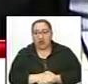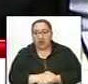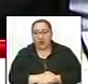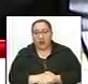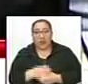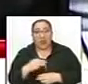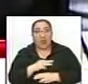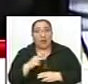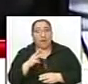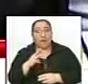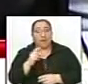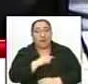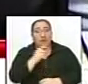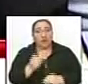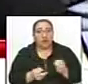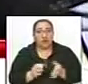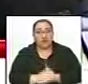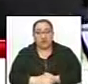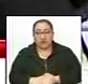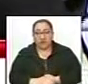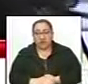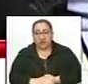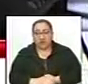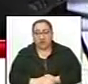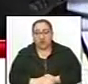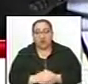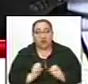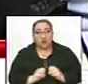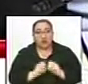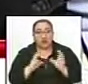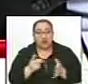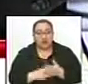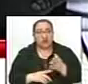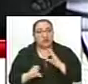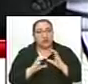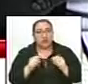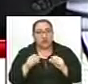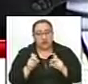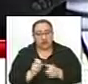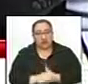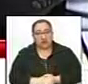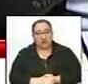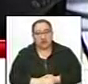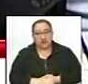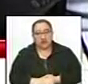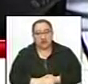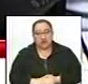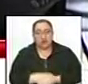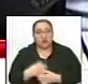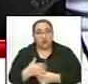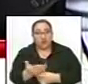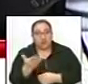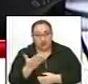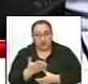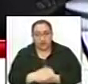Poder Judicial de por medio. Entonces es evidente que se discute este tema. Ha